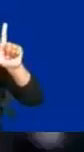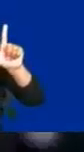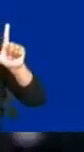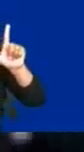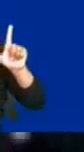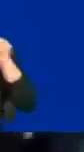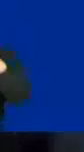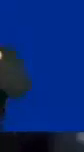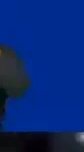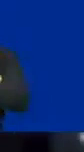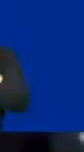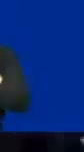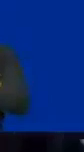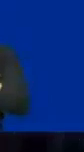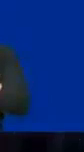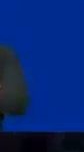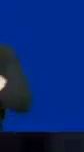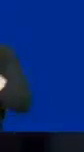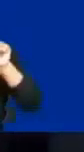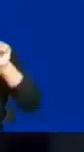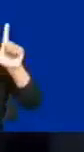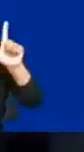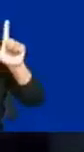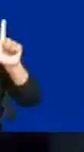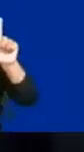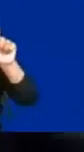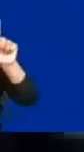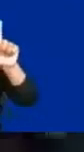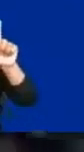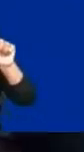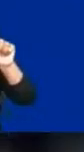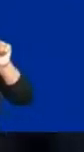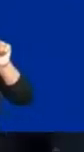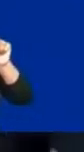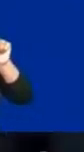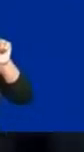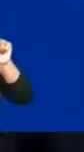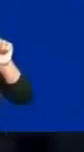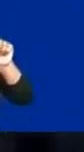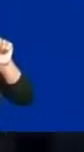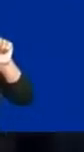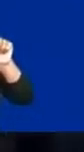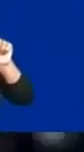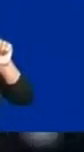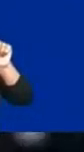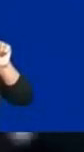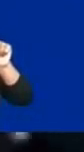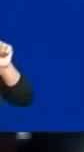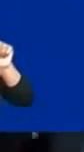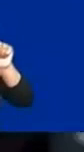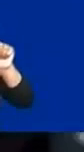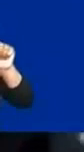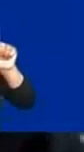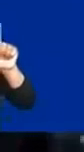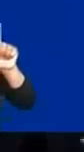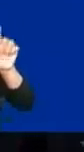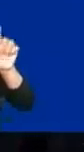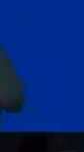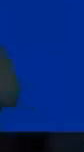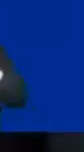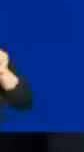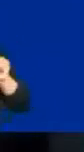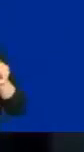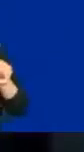también me permite descargar la TIBE. Hay un proyecto que lo voy a explicar un poquito más adelante, que es la TIBE, que es la tarjeta de identificación